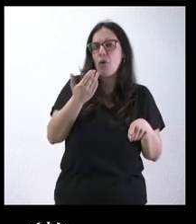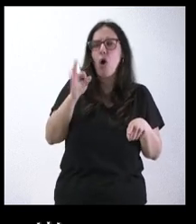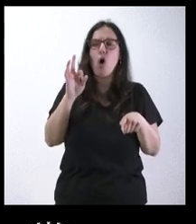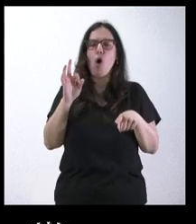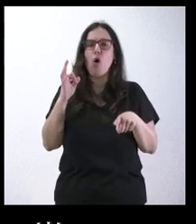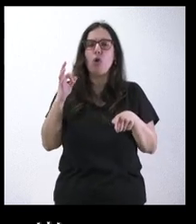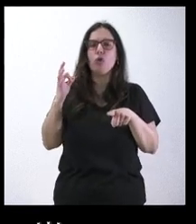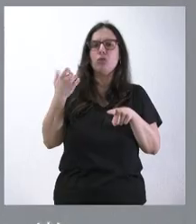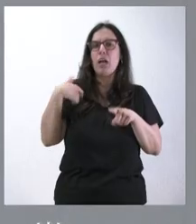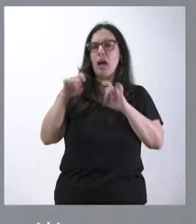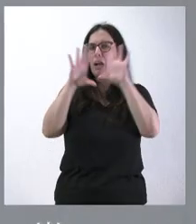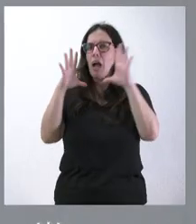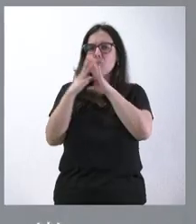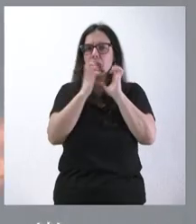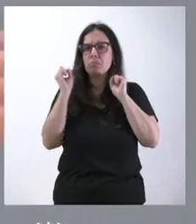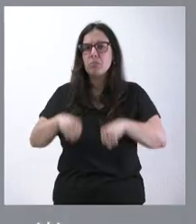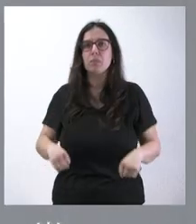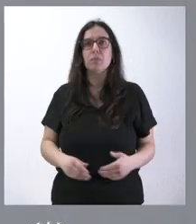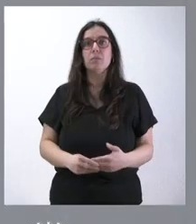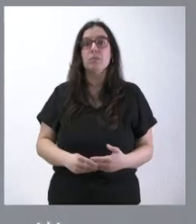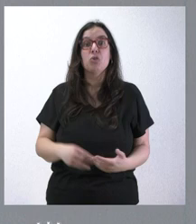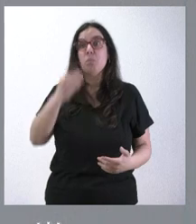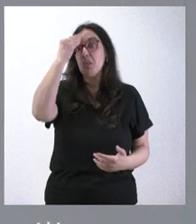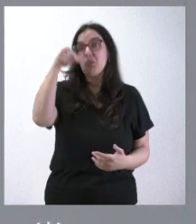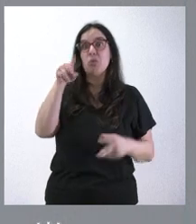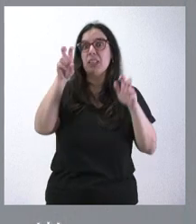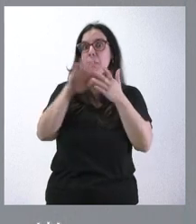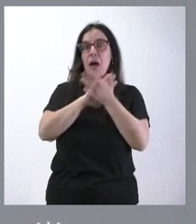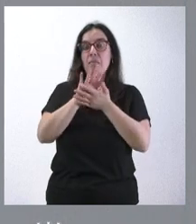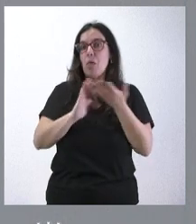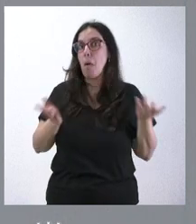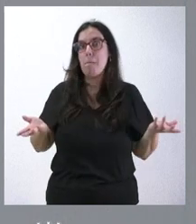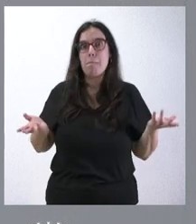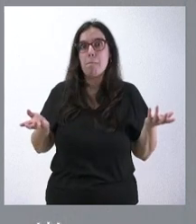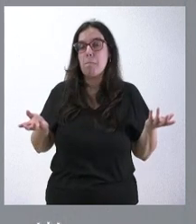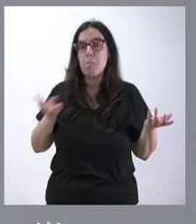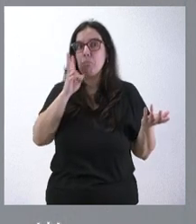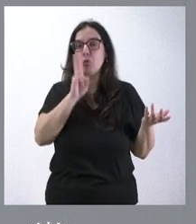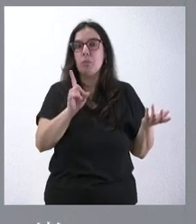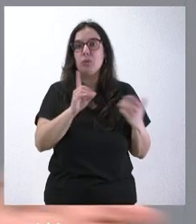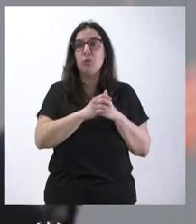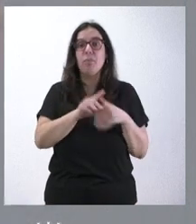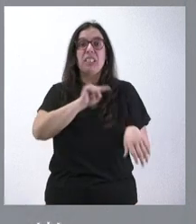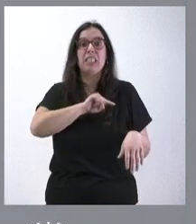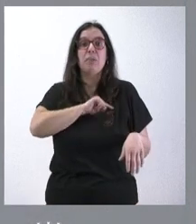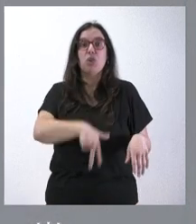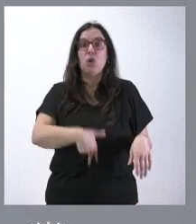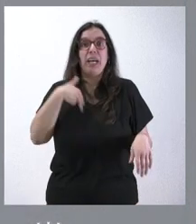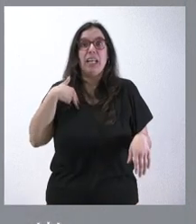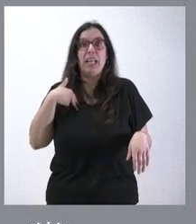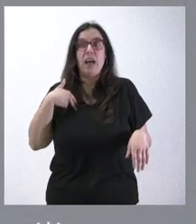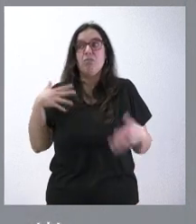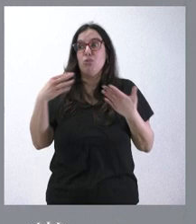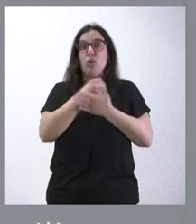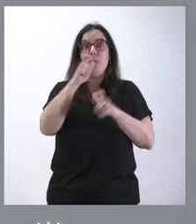y lo tienen Claro pues no he visto que hayan comentado nada sobre este asunto que usted plantea El sentimiento generalizado es el que tenemos toda la gente de